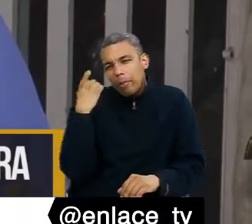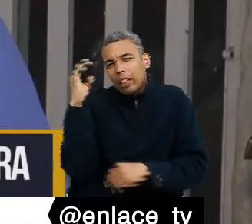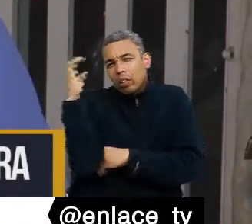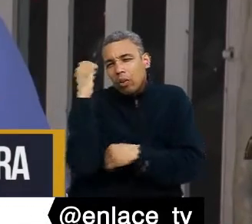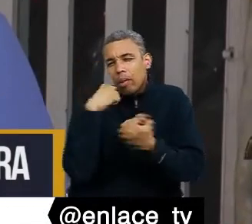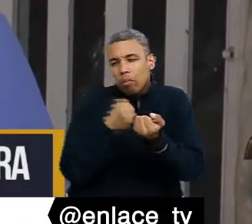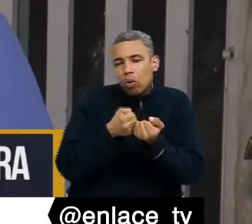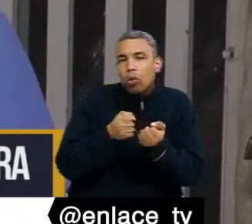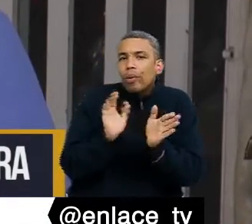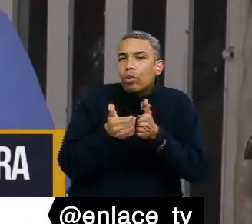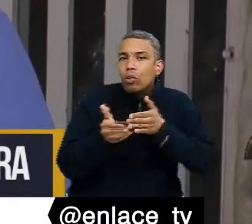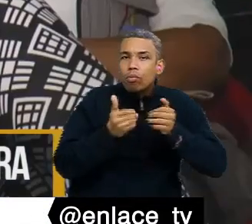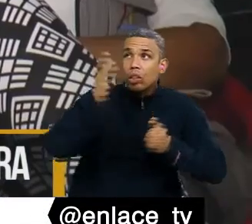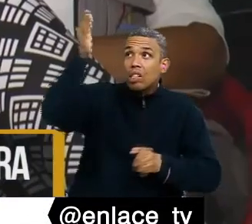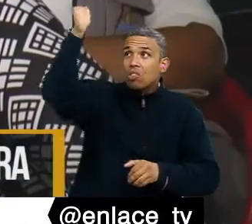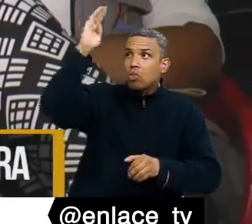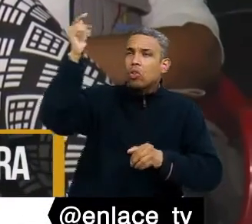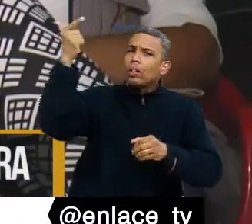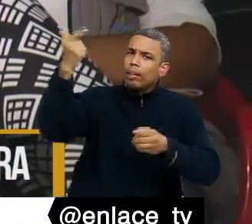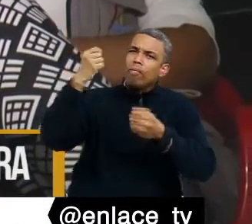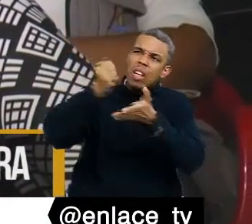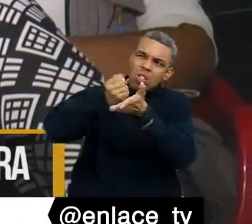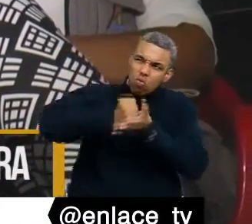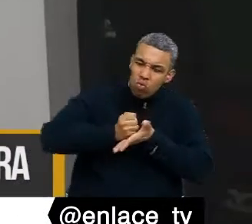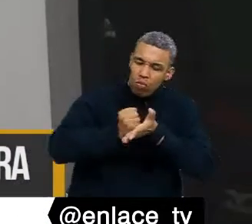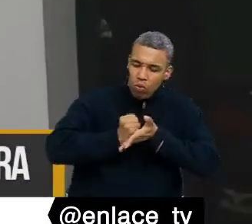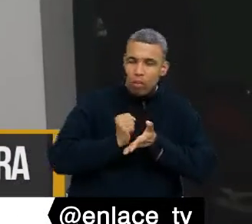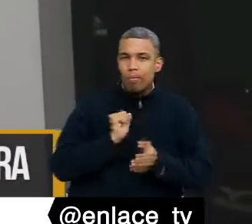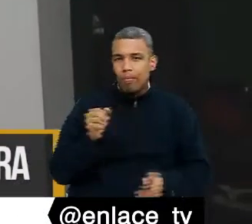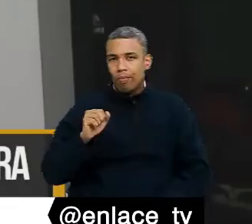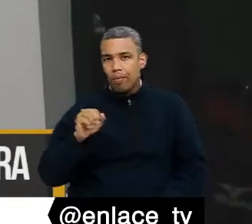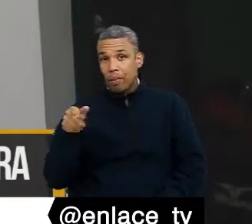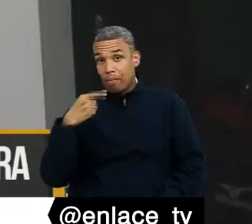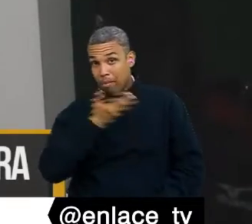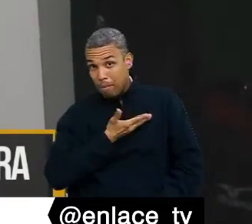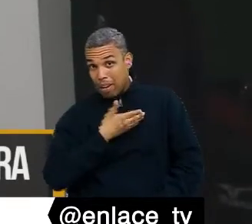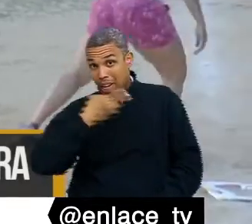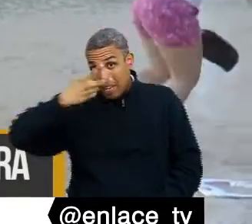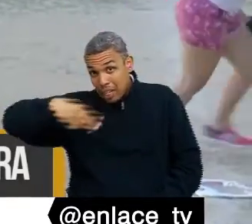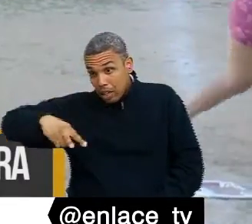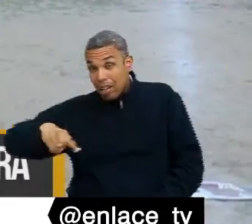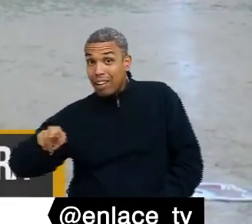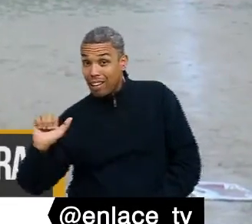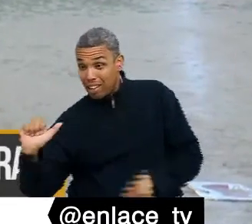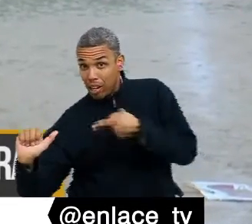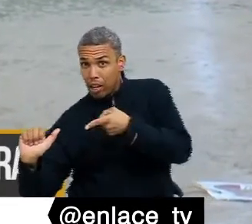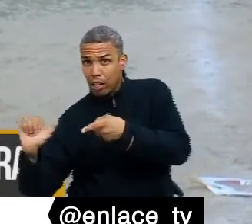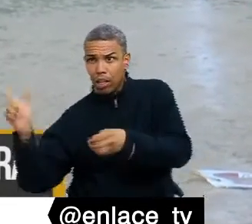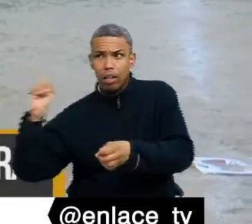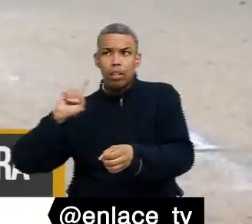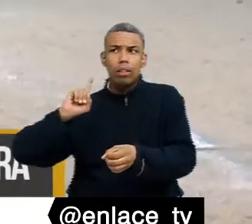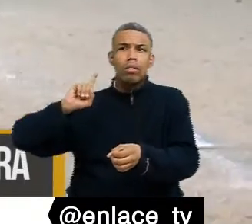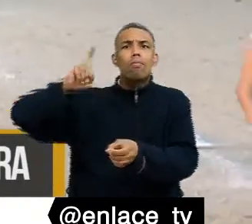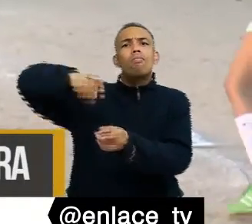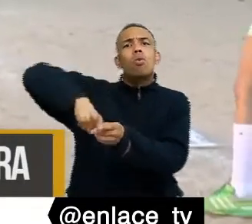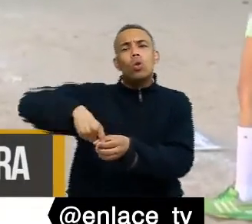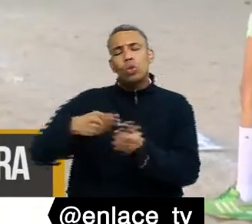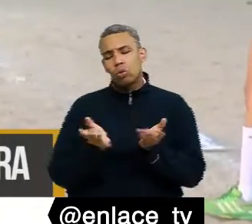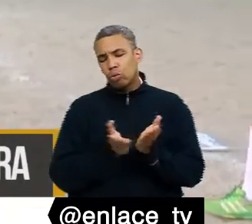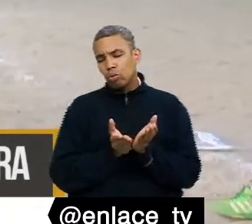contenta, satisfecha, alegre. Claudia, hija, continúa con sus estudios universitarios en Bogotá, mientras Claudia, madre, sigue